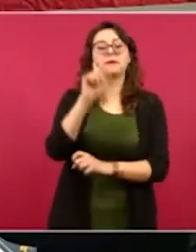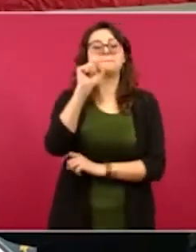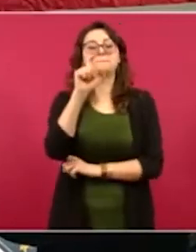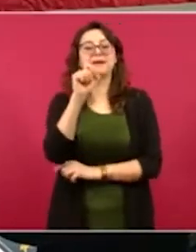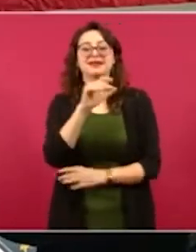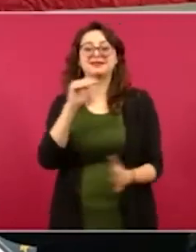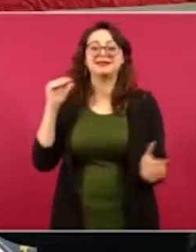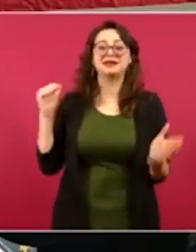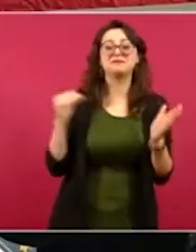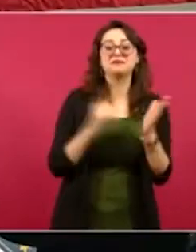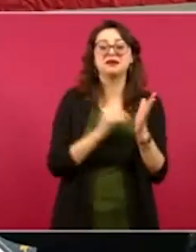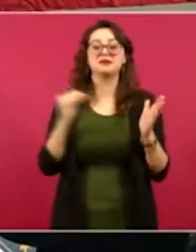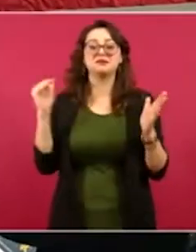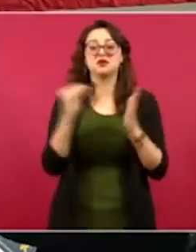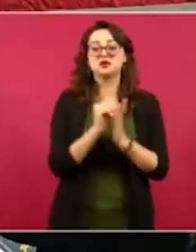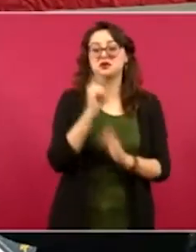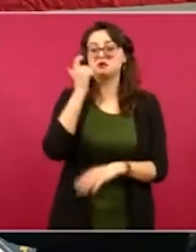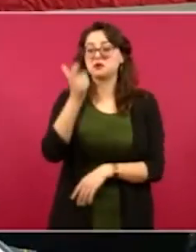millones de pesos.